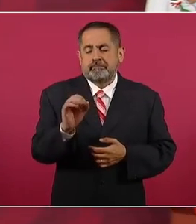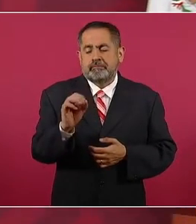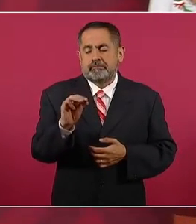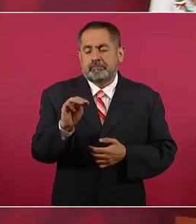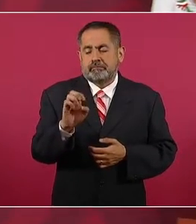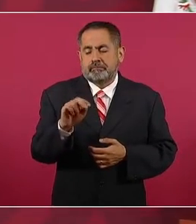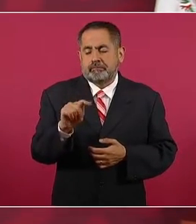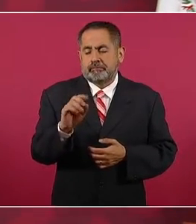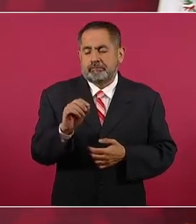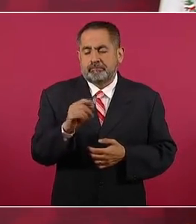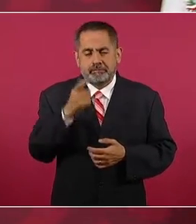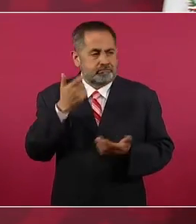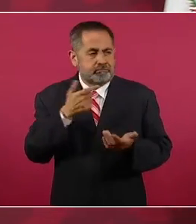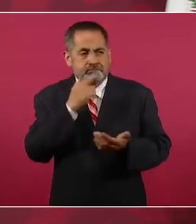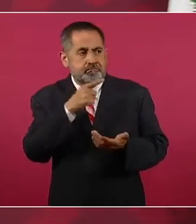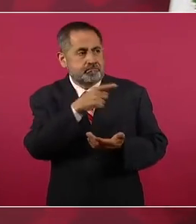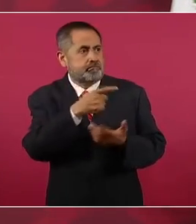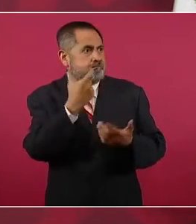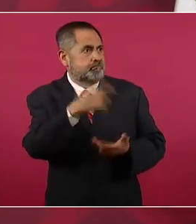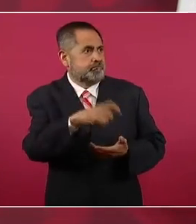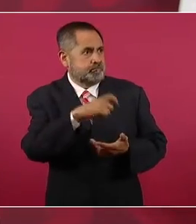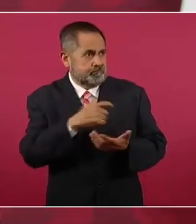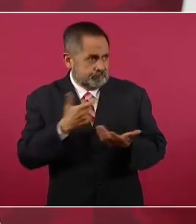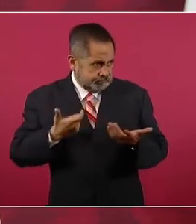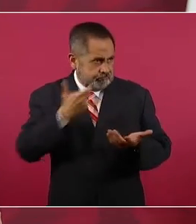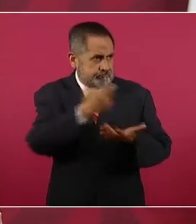o rescate.